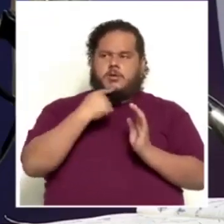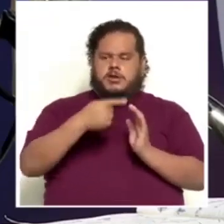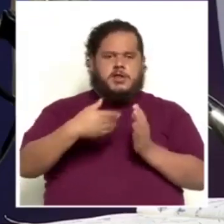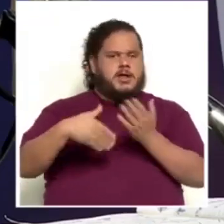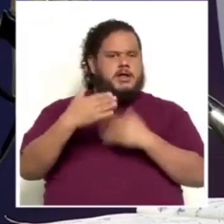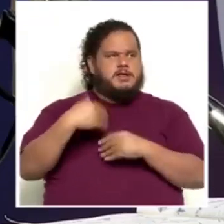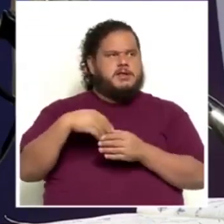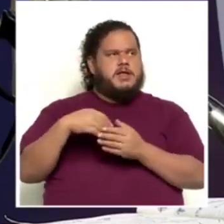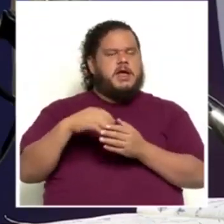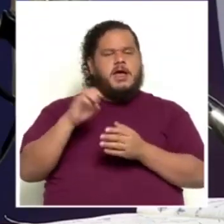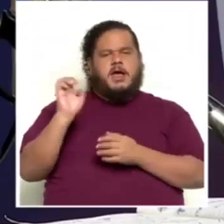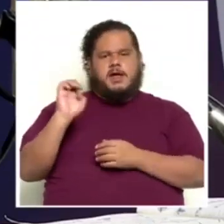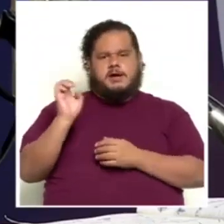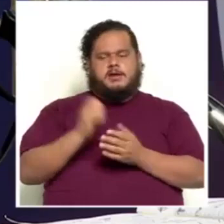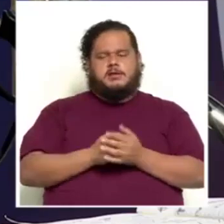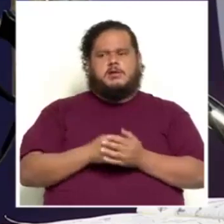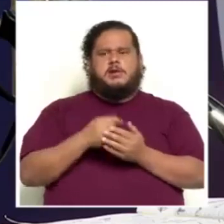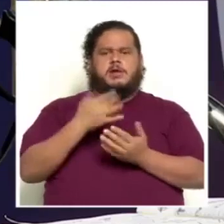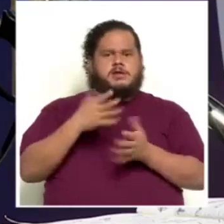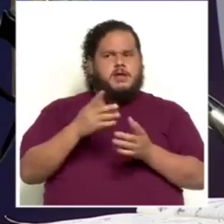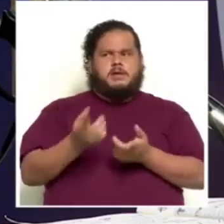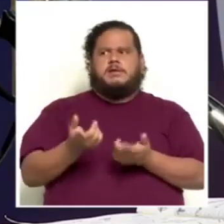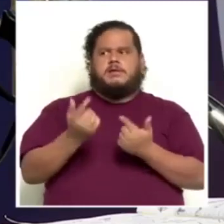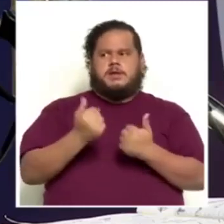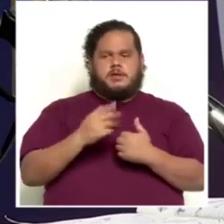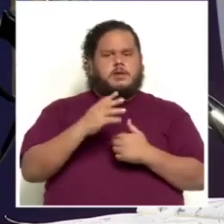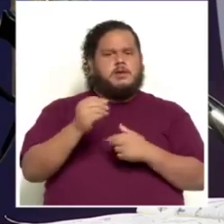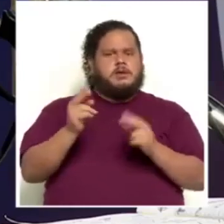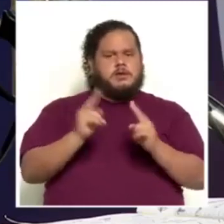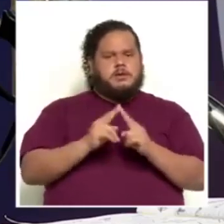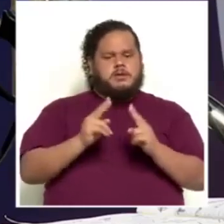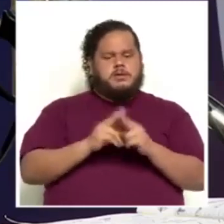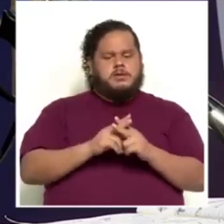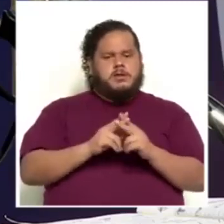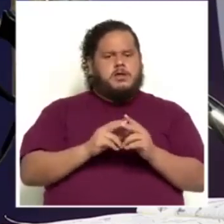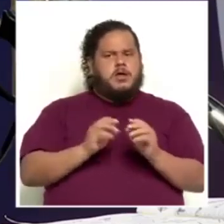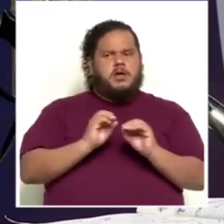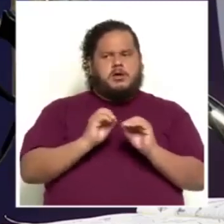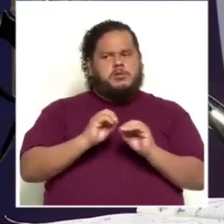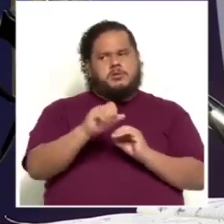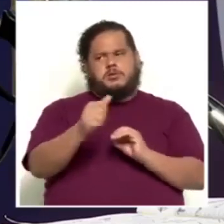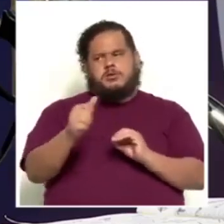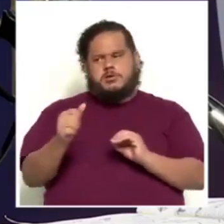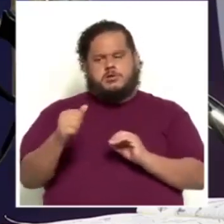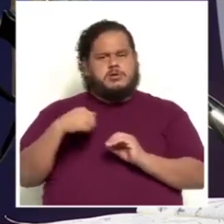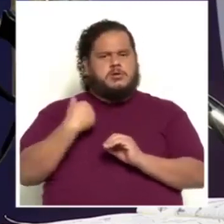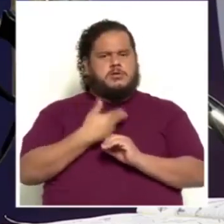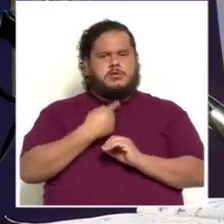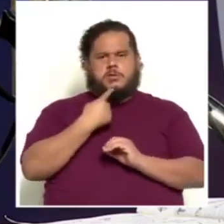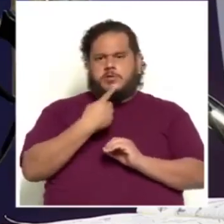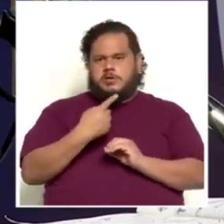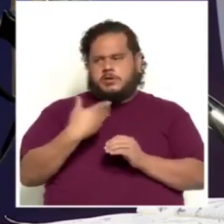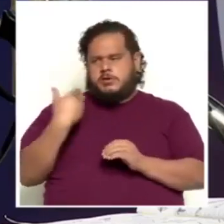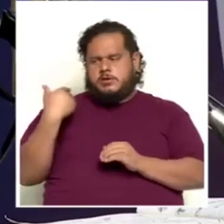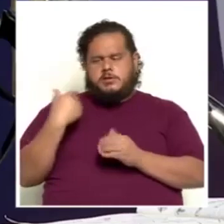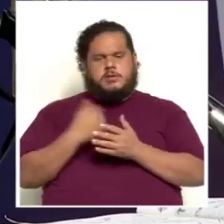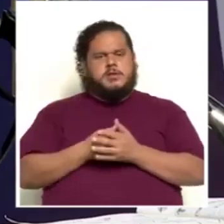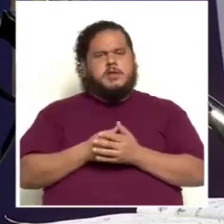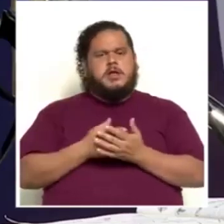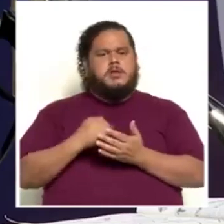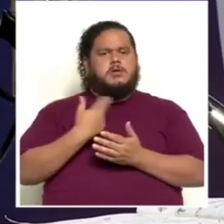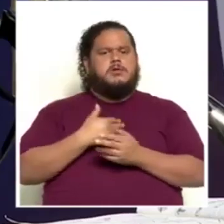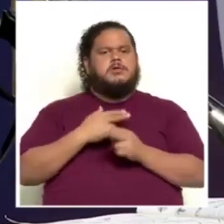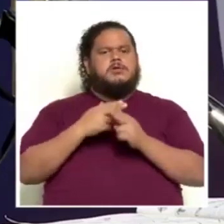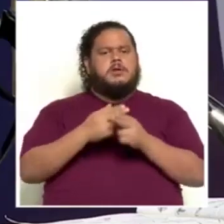Ernesto, había tenido y conocía quizás como ninguno de estos otros que hemos mencionado con anterioridad, lo que llamamos